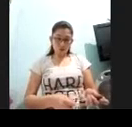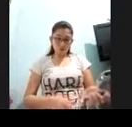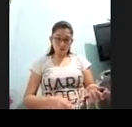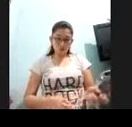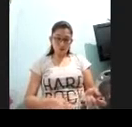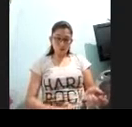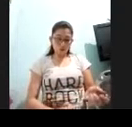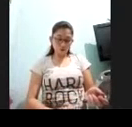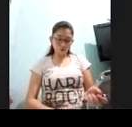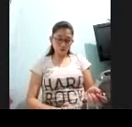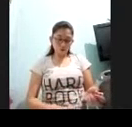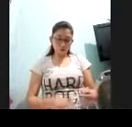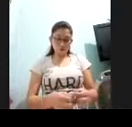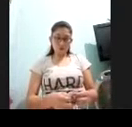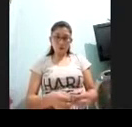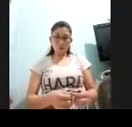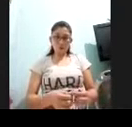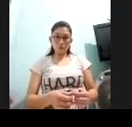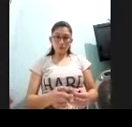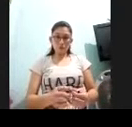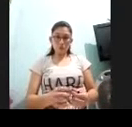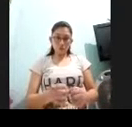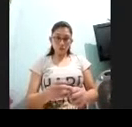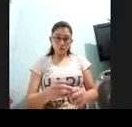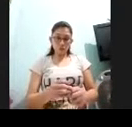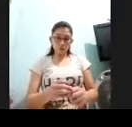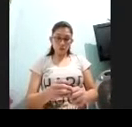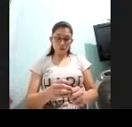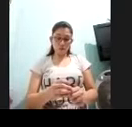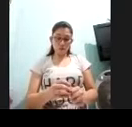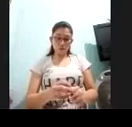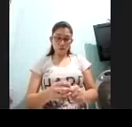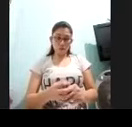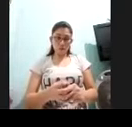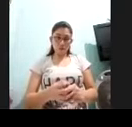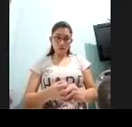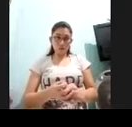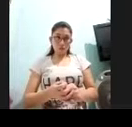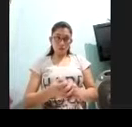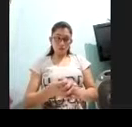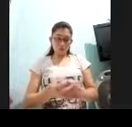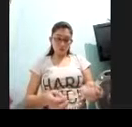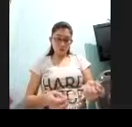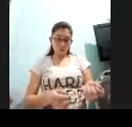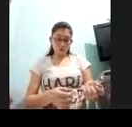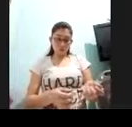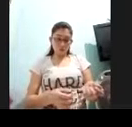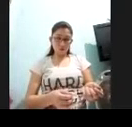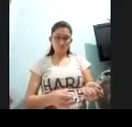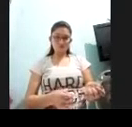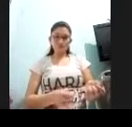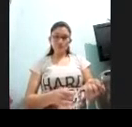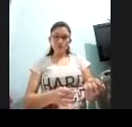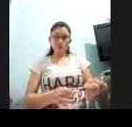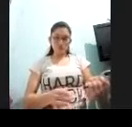se mortifique. Porque no, no, nada le va a servir aprendérselas de memoria si no la reconoce, ¿ya? Pero si se la reconoce,